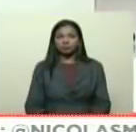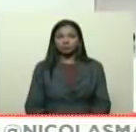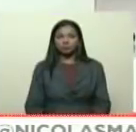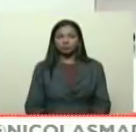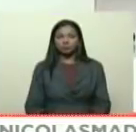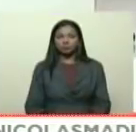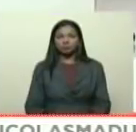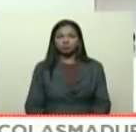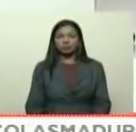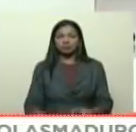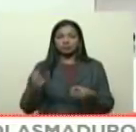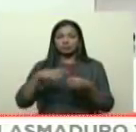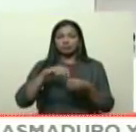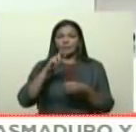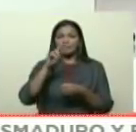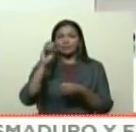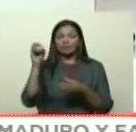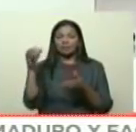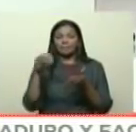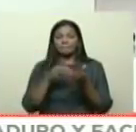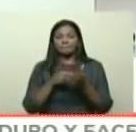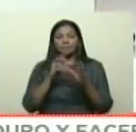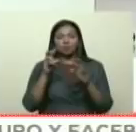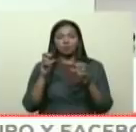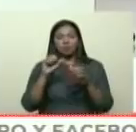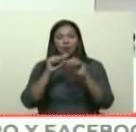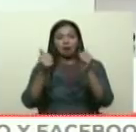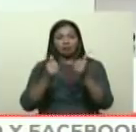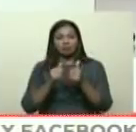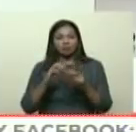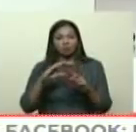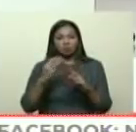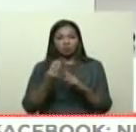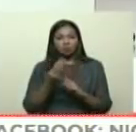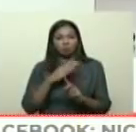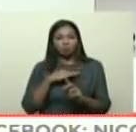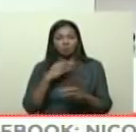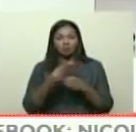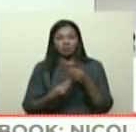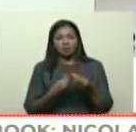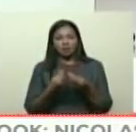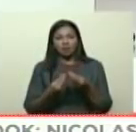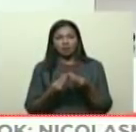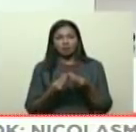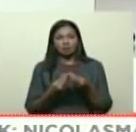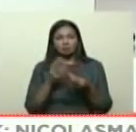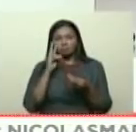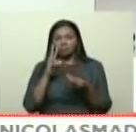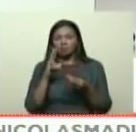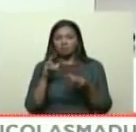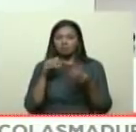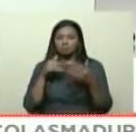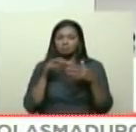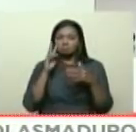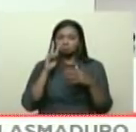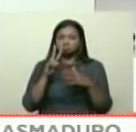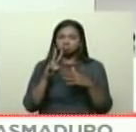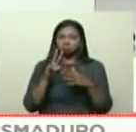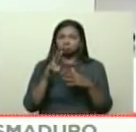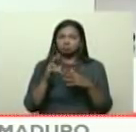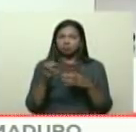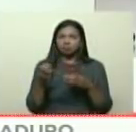La incorporación de 20.000 nuevos artistas, cultores y creadores de reconocida trayectoria al